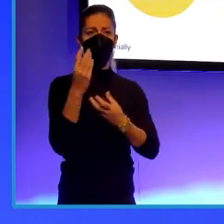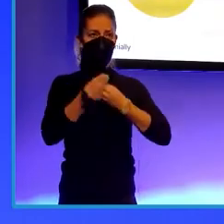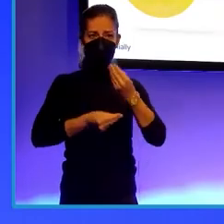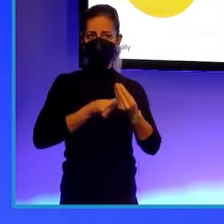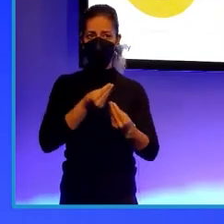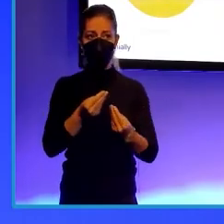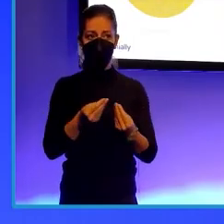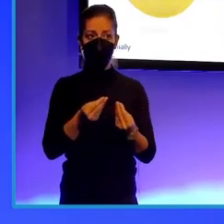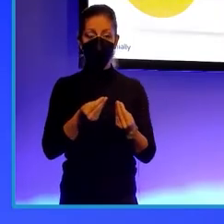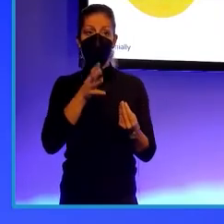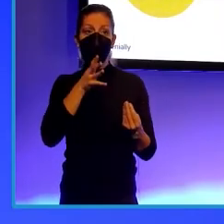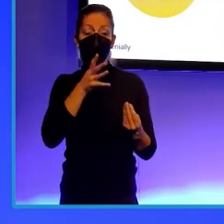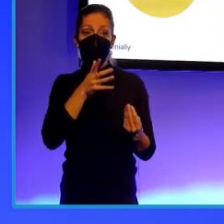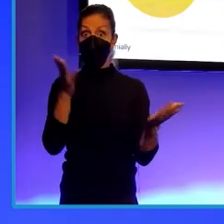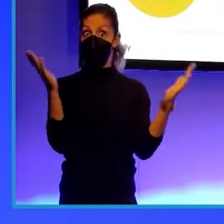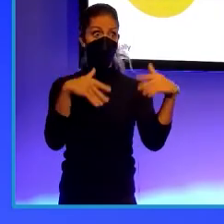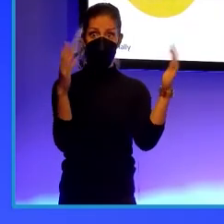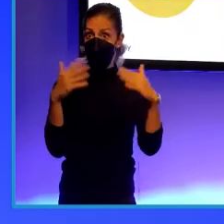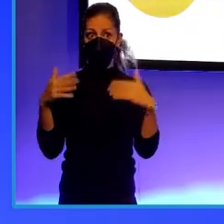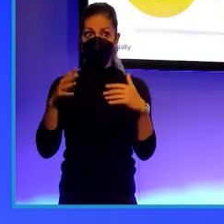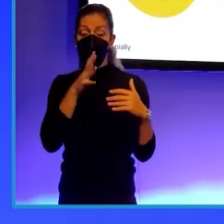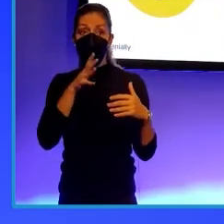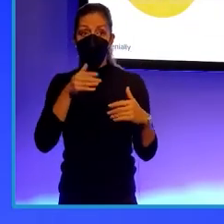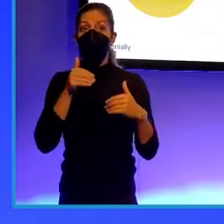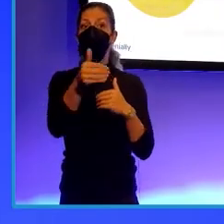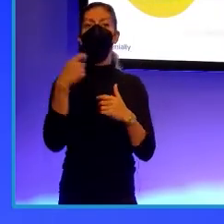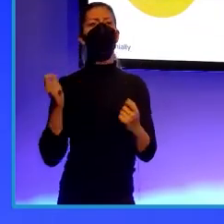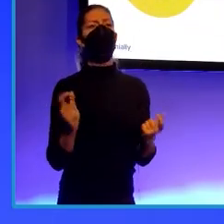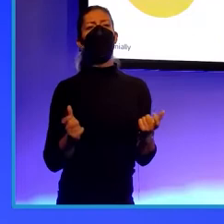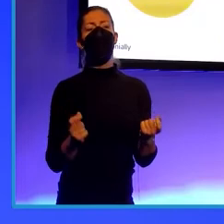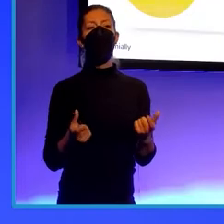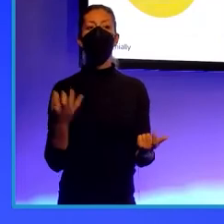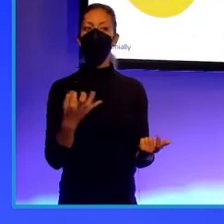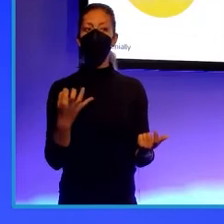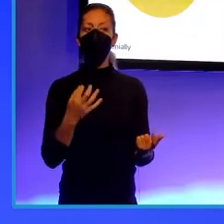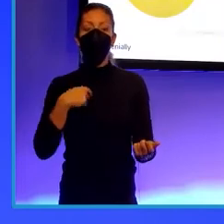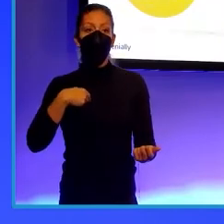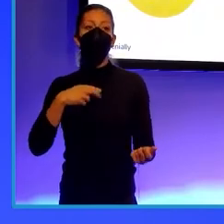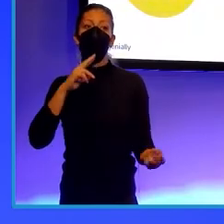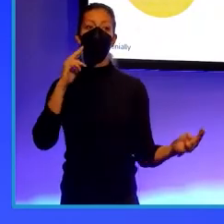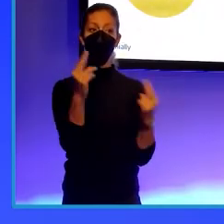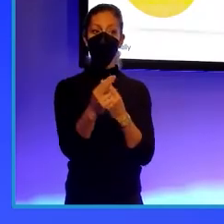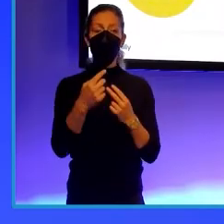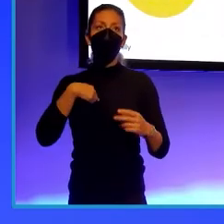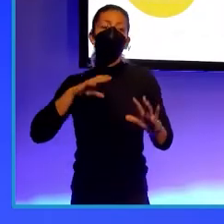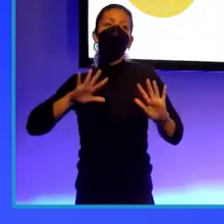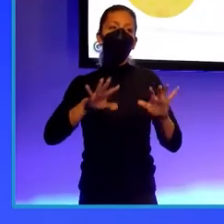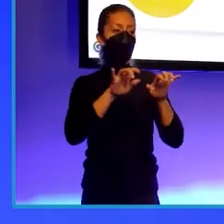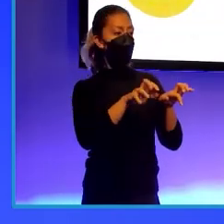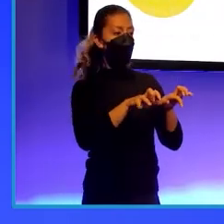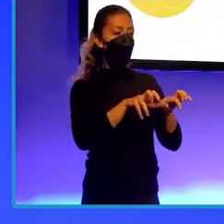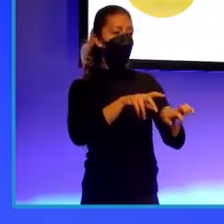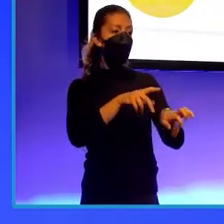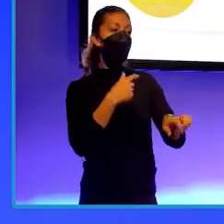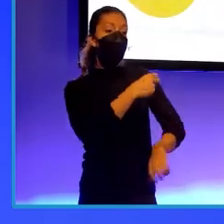conseguimos va a provocar que todo sea mucho más caro pues yo te digo mira pues es que a lo mejor es que estamos pensando que el ordenador tiene que llevar